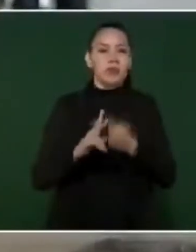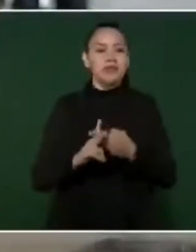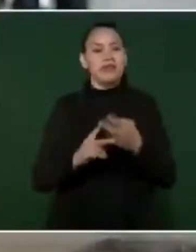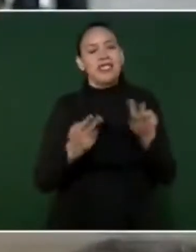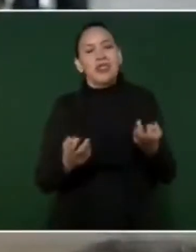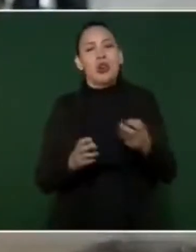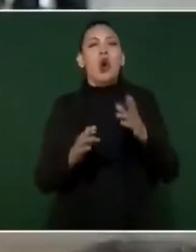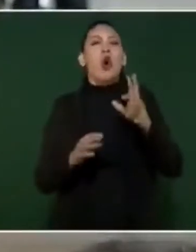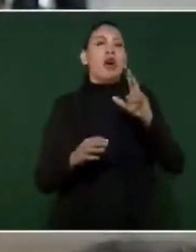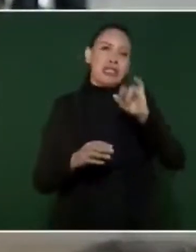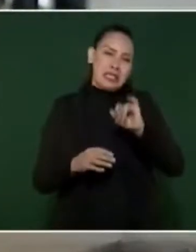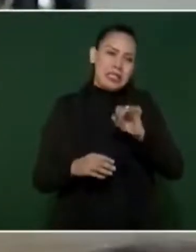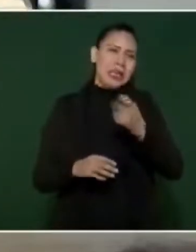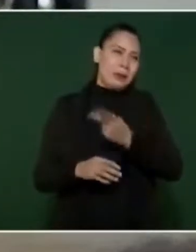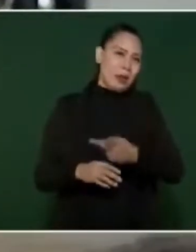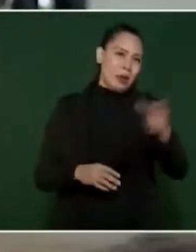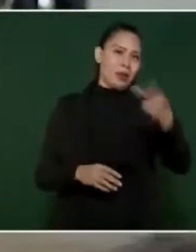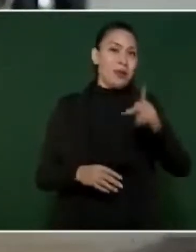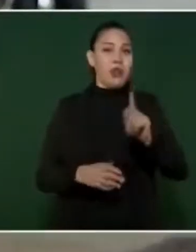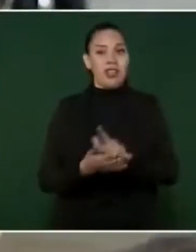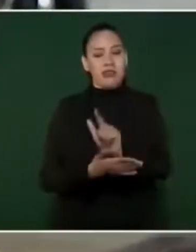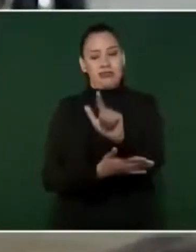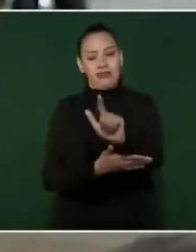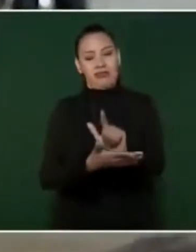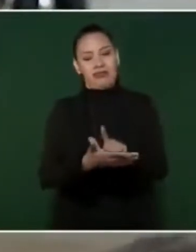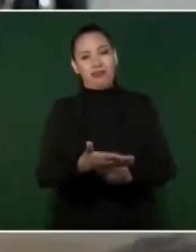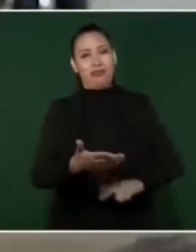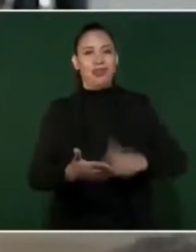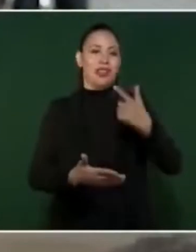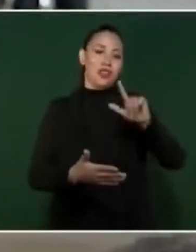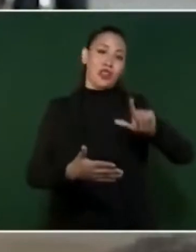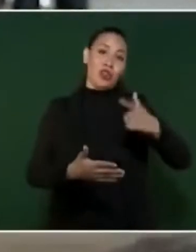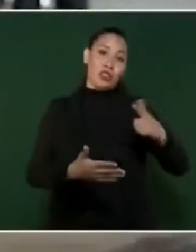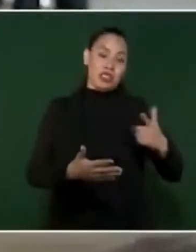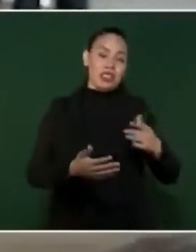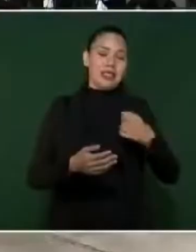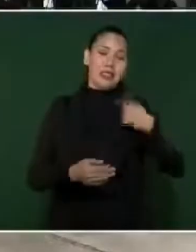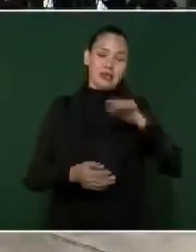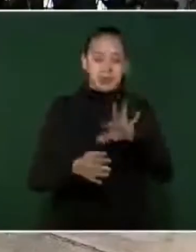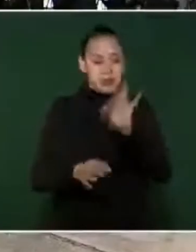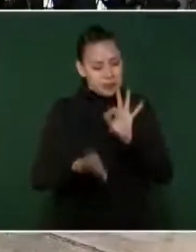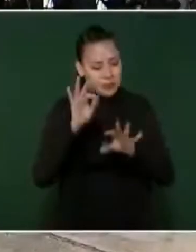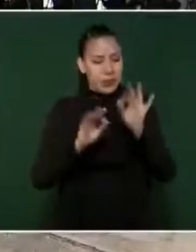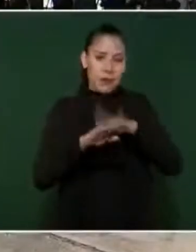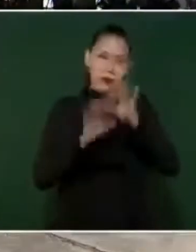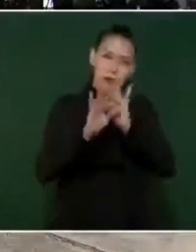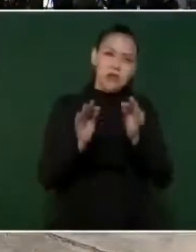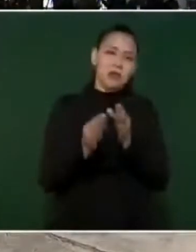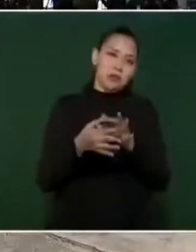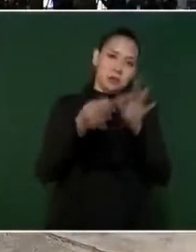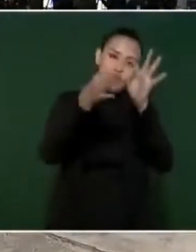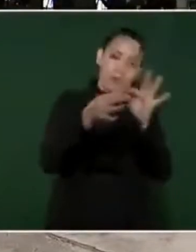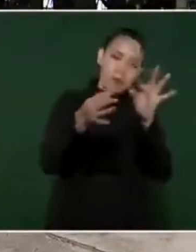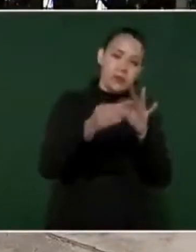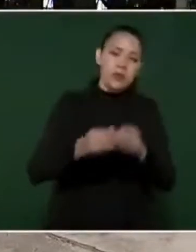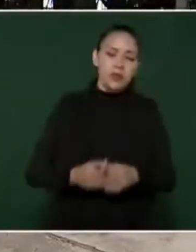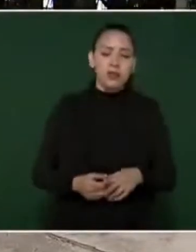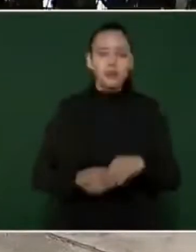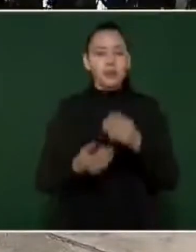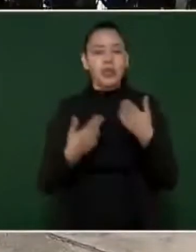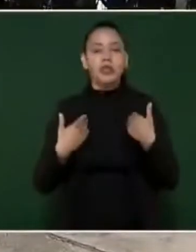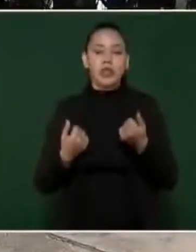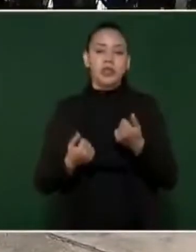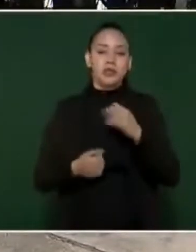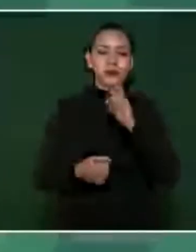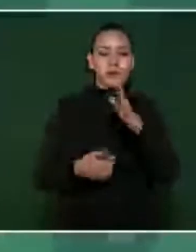quise decirle estos 4 que me hacen los más importantes. Sí, estoy enterado de todos los casos.